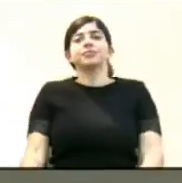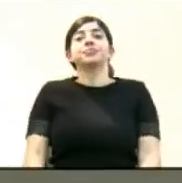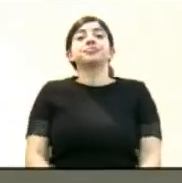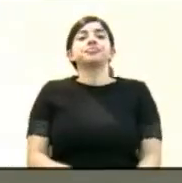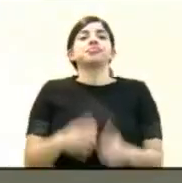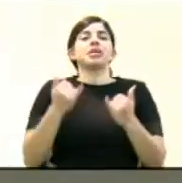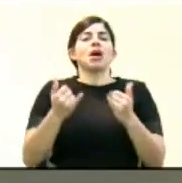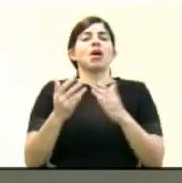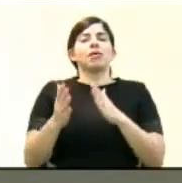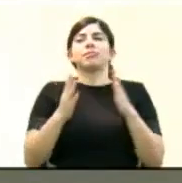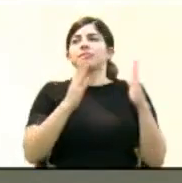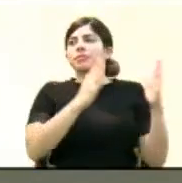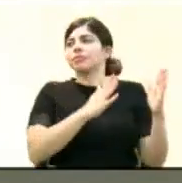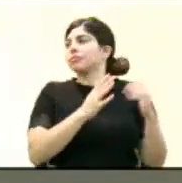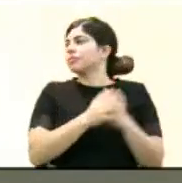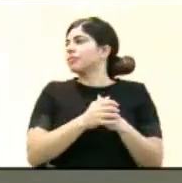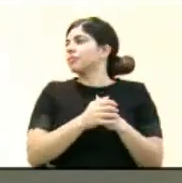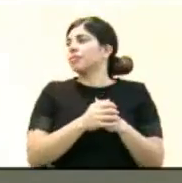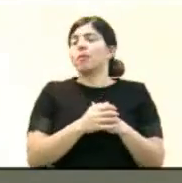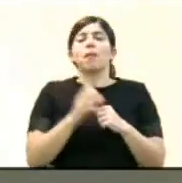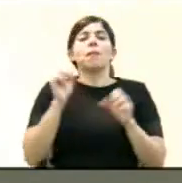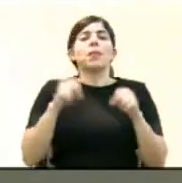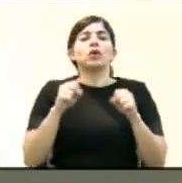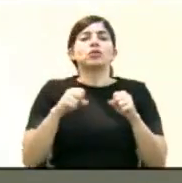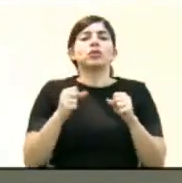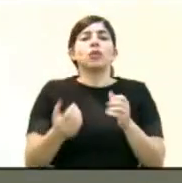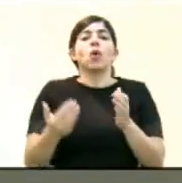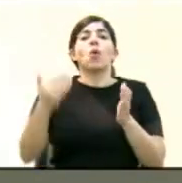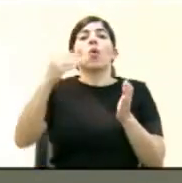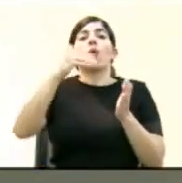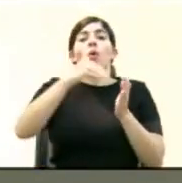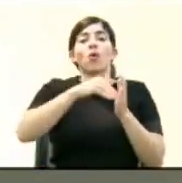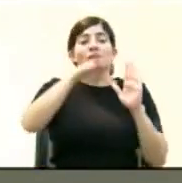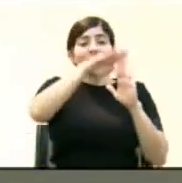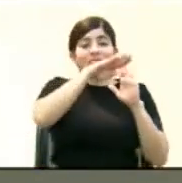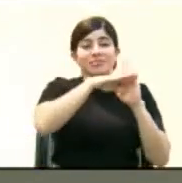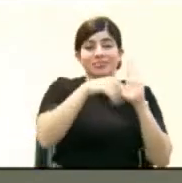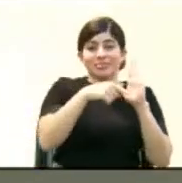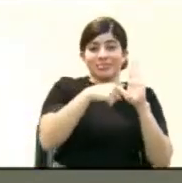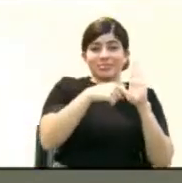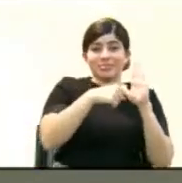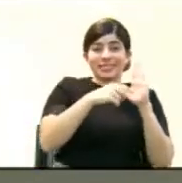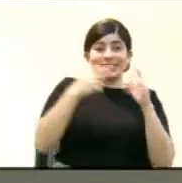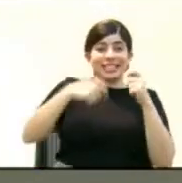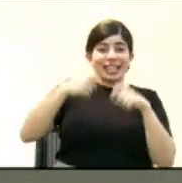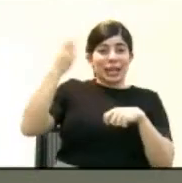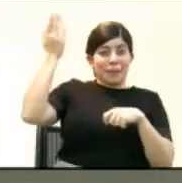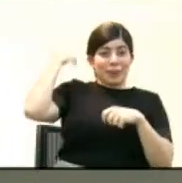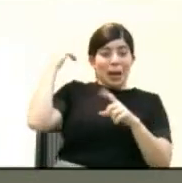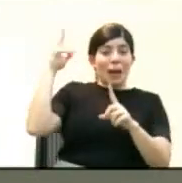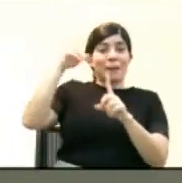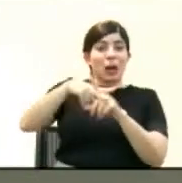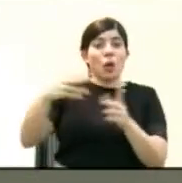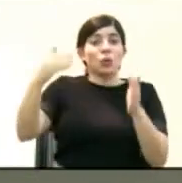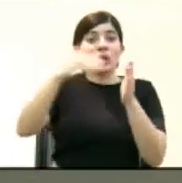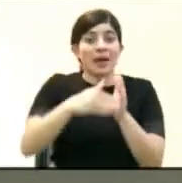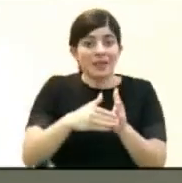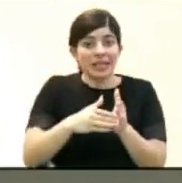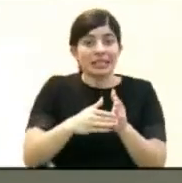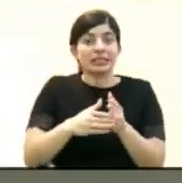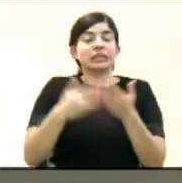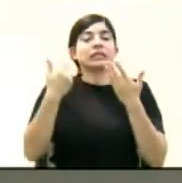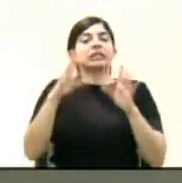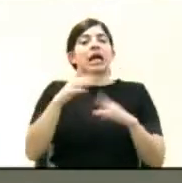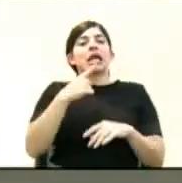Con respecto a la posibilidad de volver atrás a las medidas que se tomaron en septiembre, se ha dicho